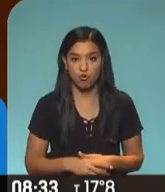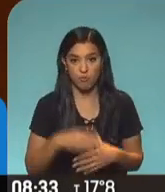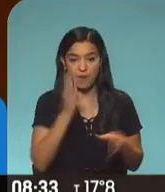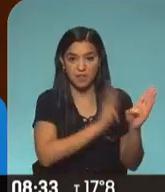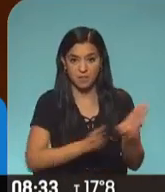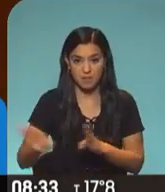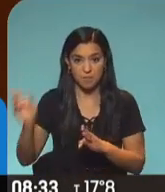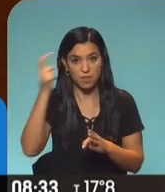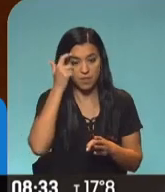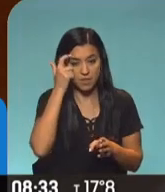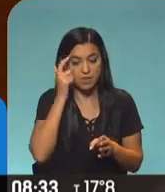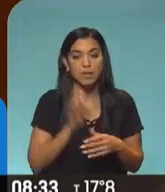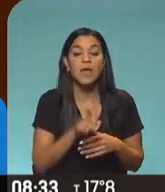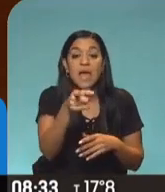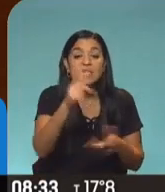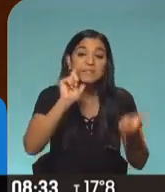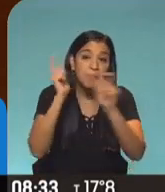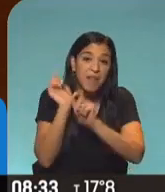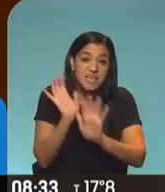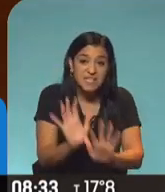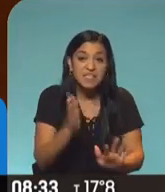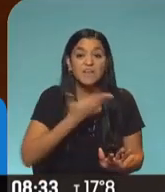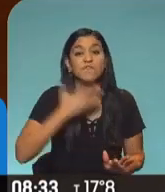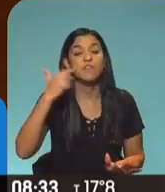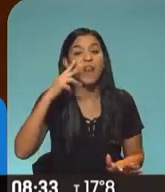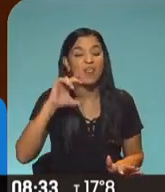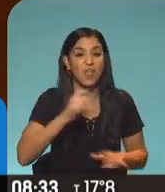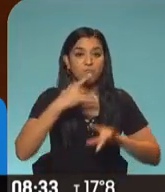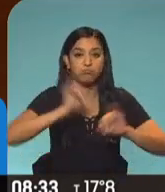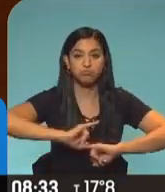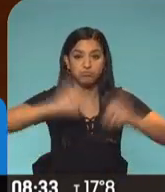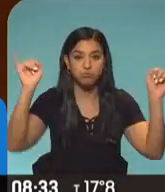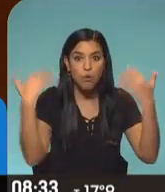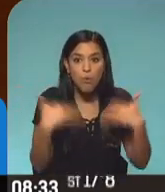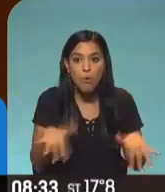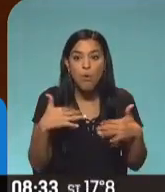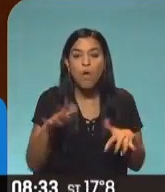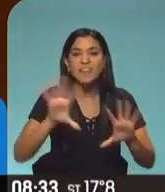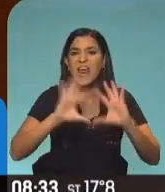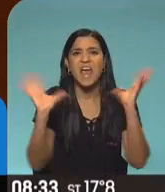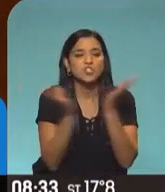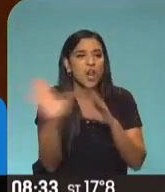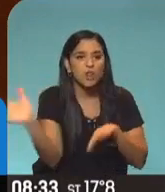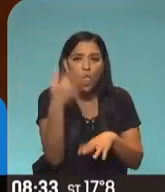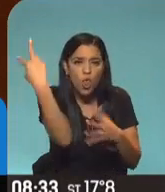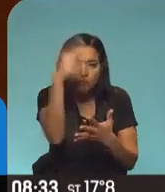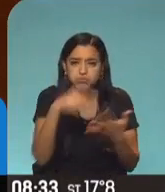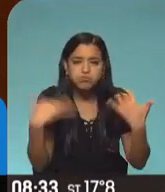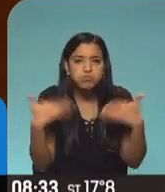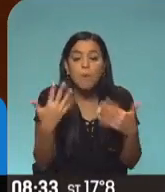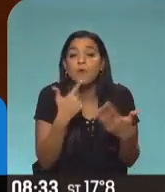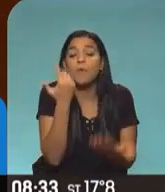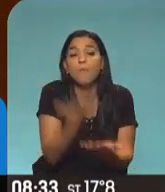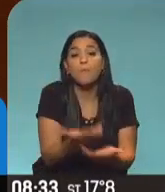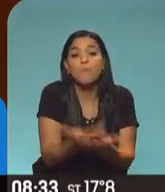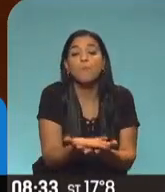trastornos cognitivos. Esta experiencia finlandesa fue publicada y tuvo una repercusión internacional tremenda, porque lo que plantea en realidad es